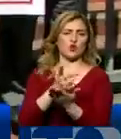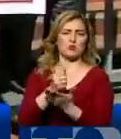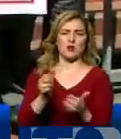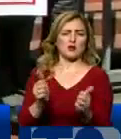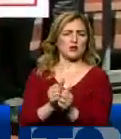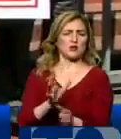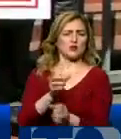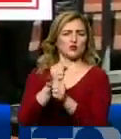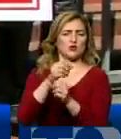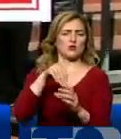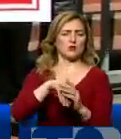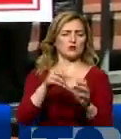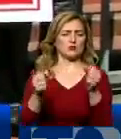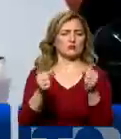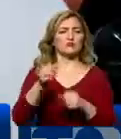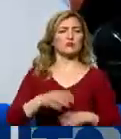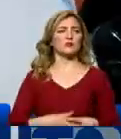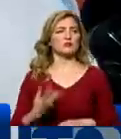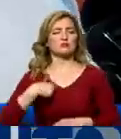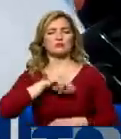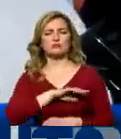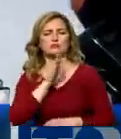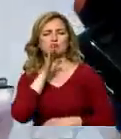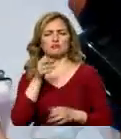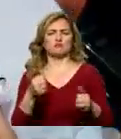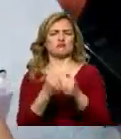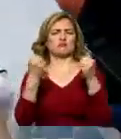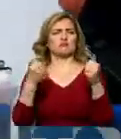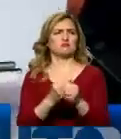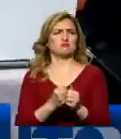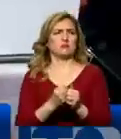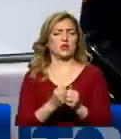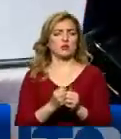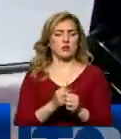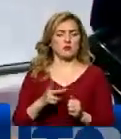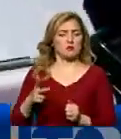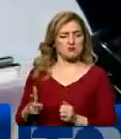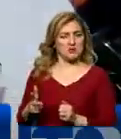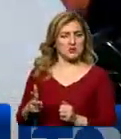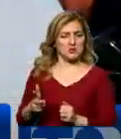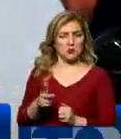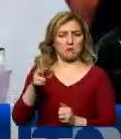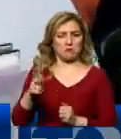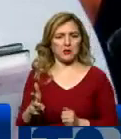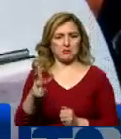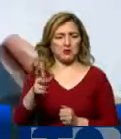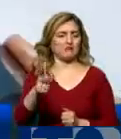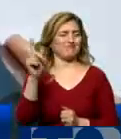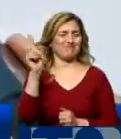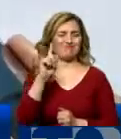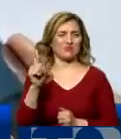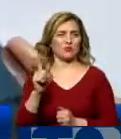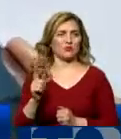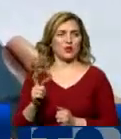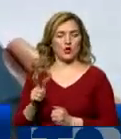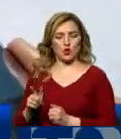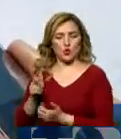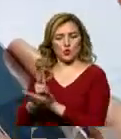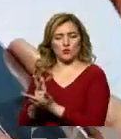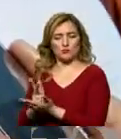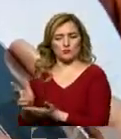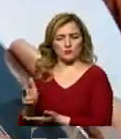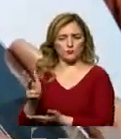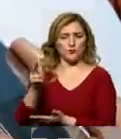un bajo índice de siniestralidad. Nosotros no hacemos paradas en la vía. Nosotros salimos de un sitio y llegamos al sitio turístico. El turista extranjero en